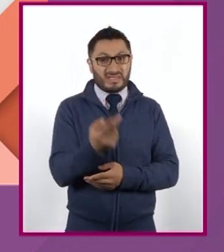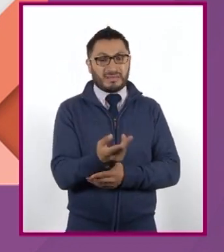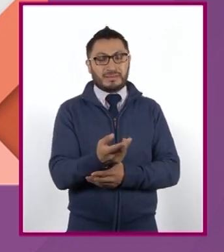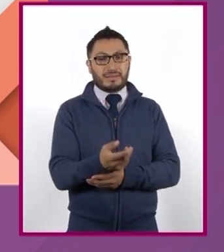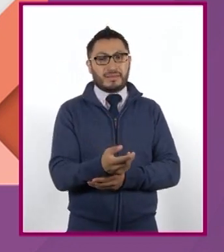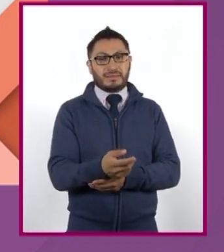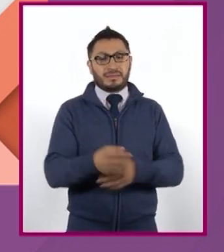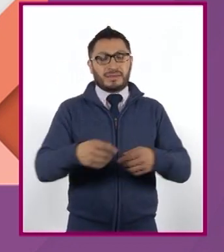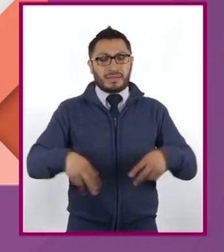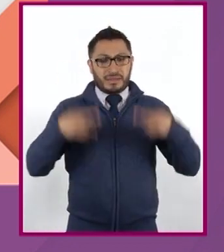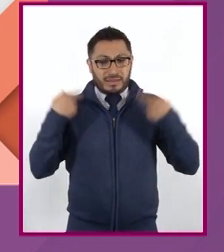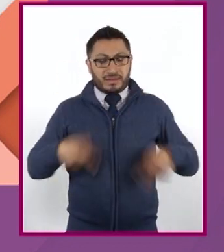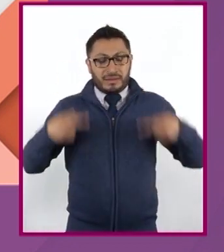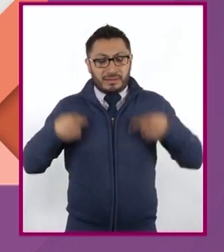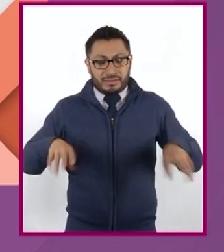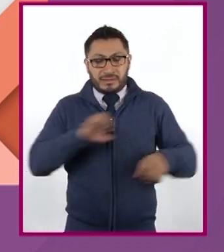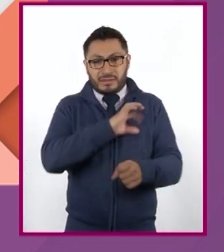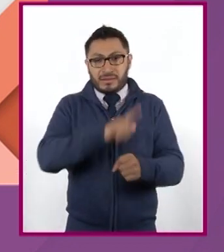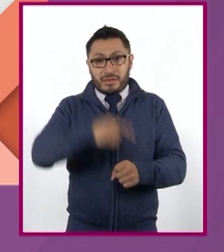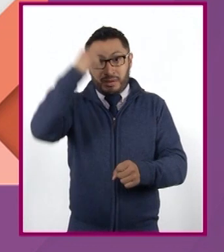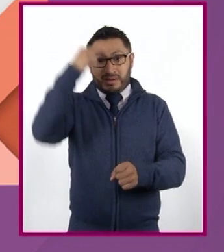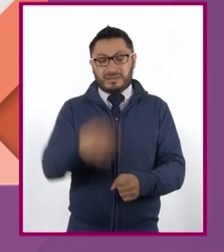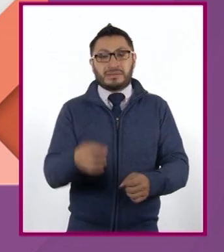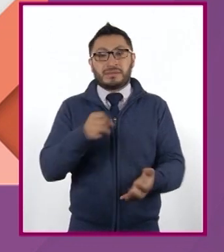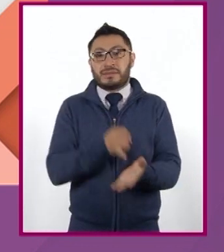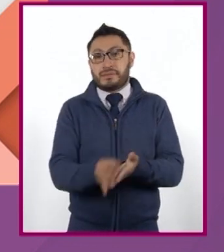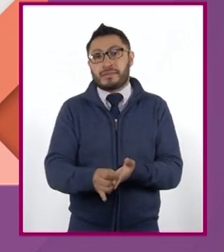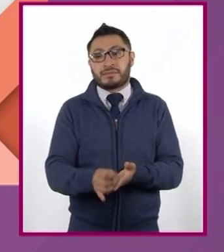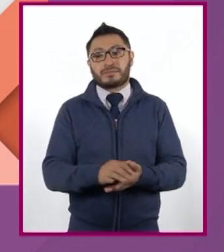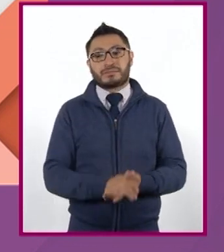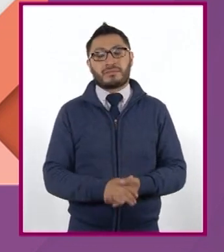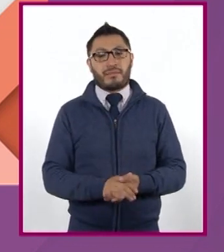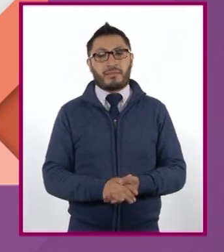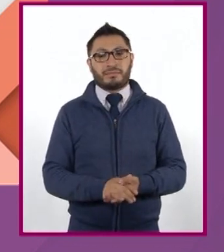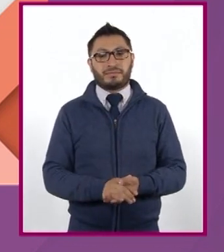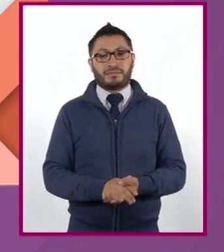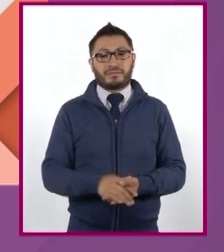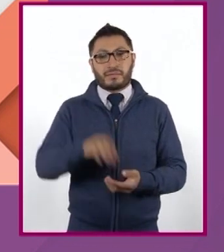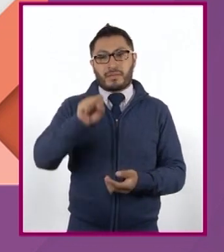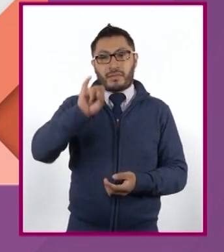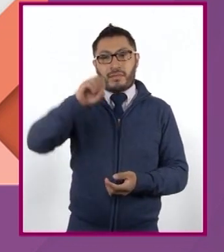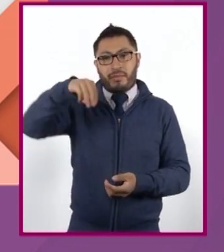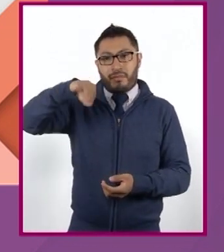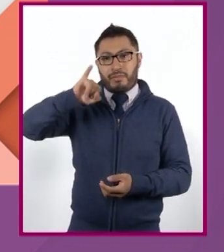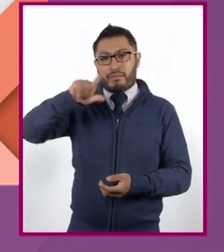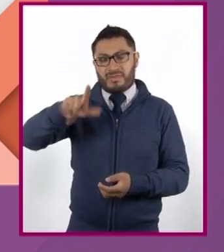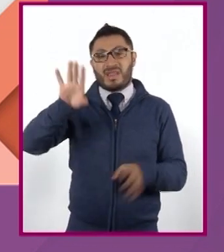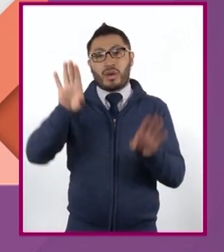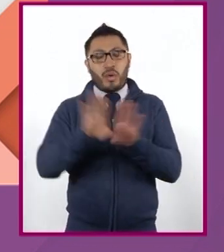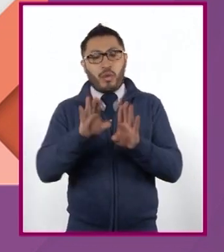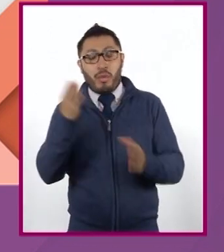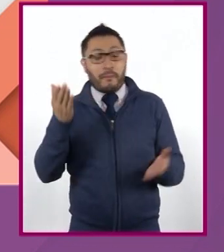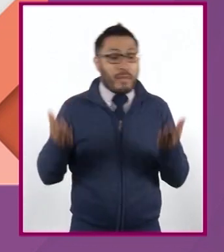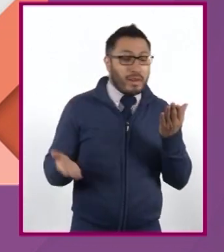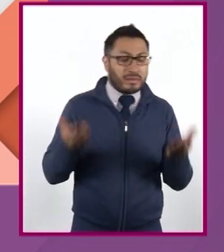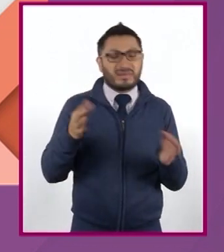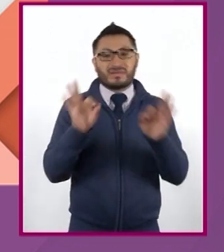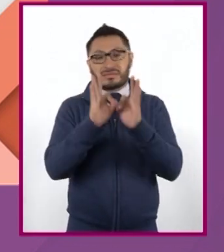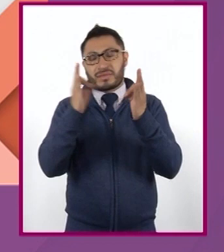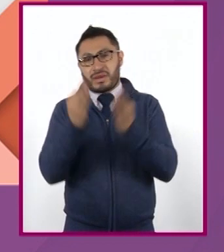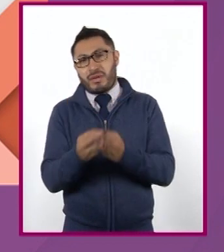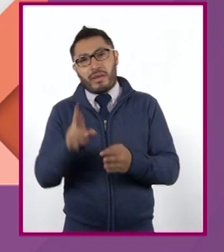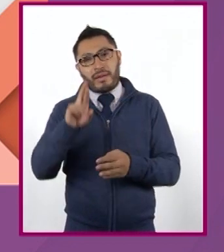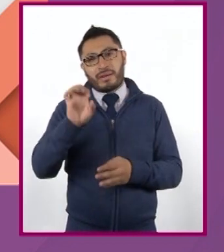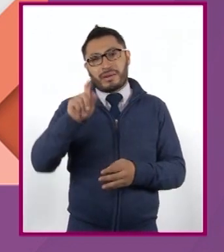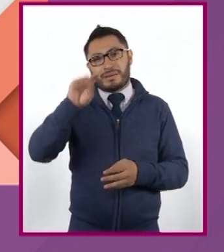el overol para estas decisiones. El símil o comparación es una figura